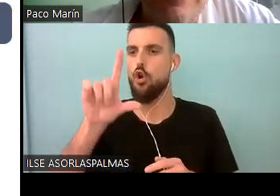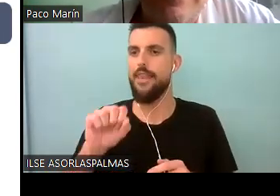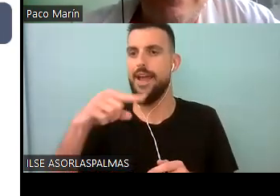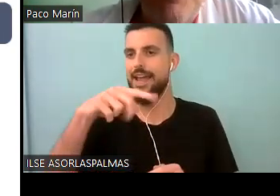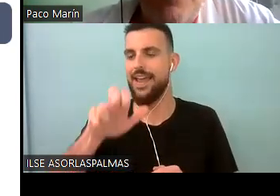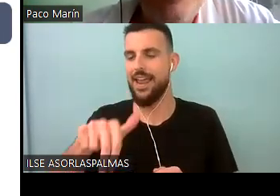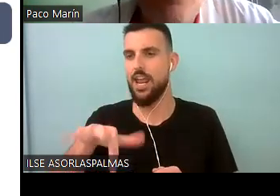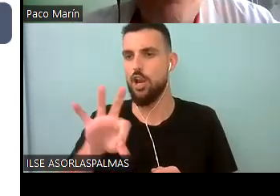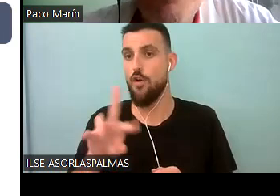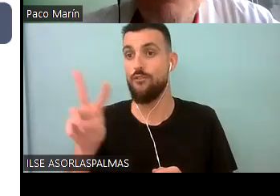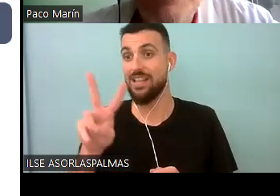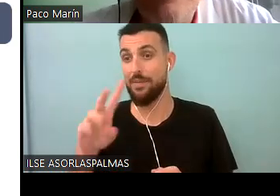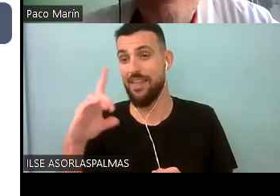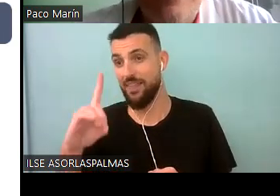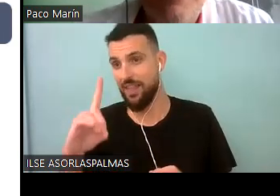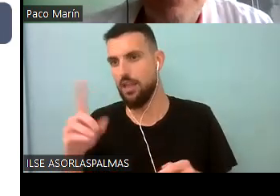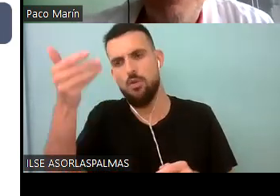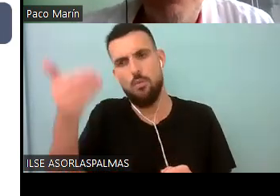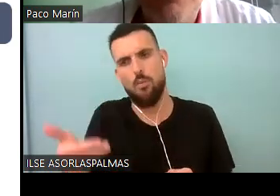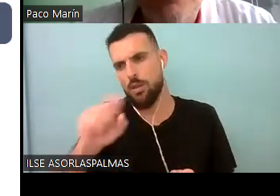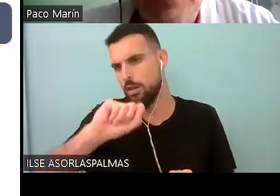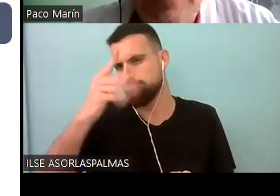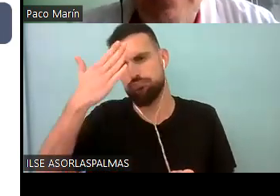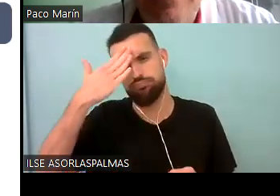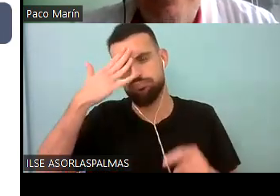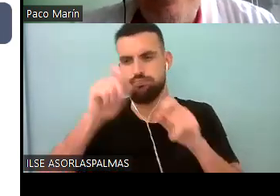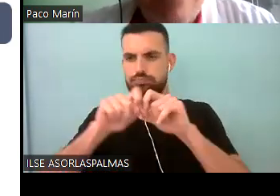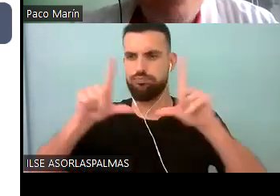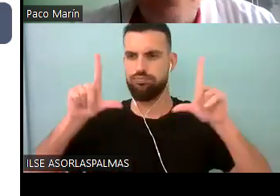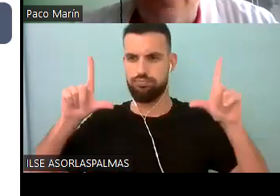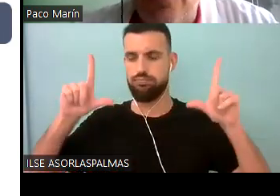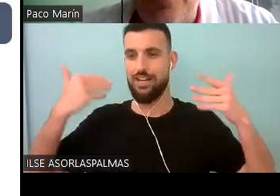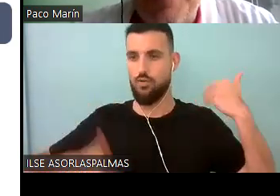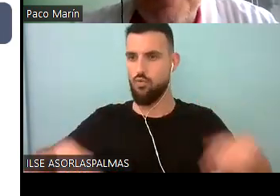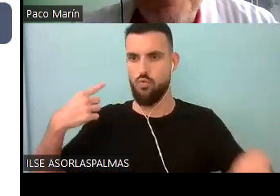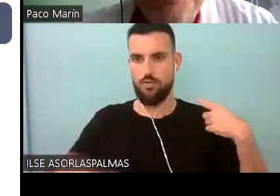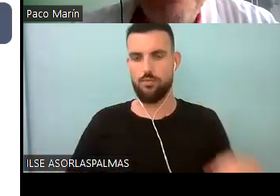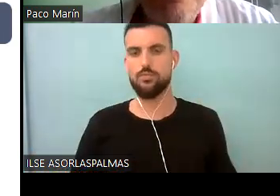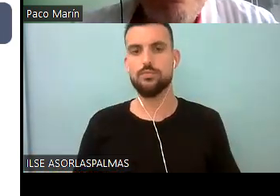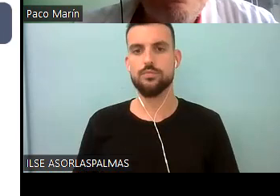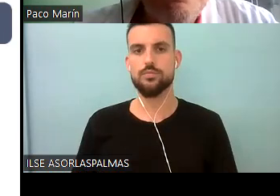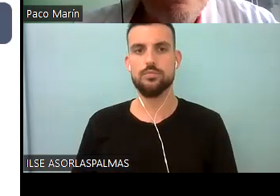es la gran protagonista como vitamina a nivel del metabolismo del calcio y del fósforo.